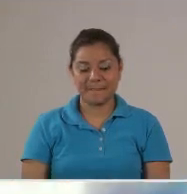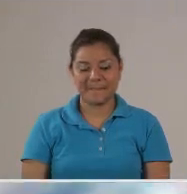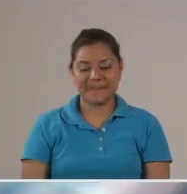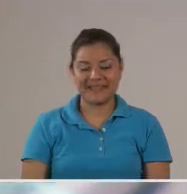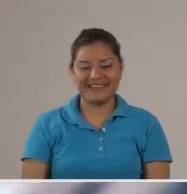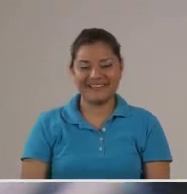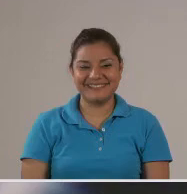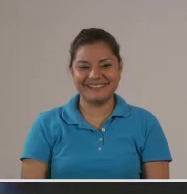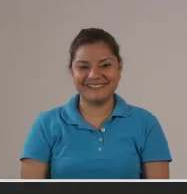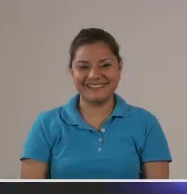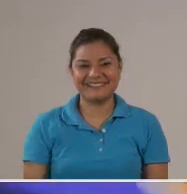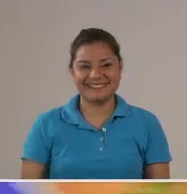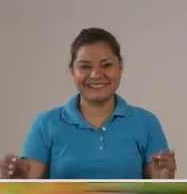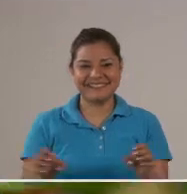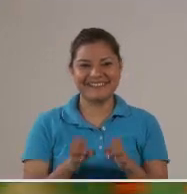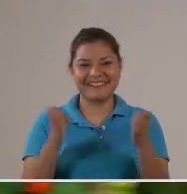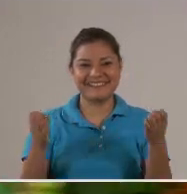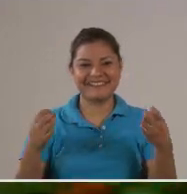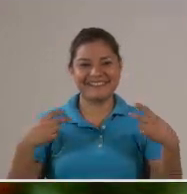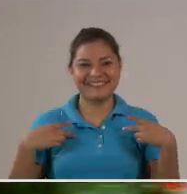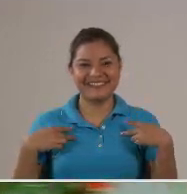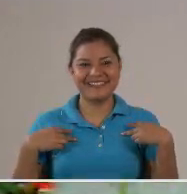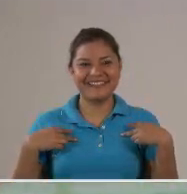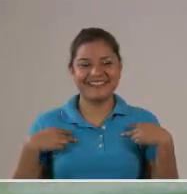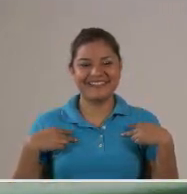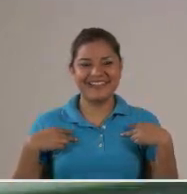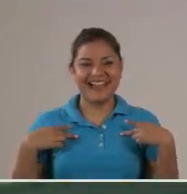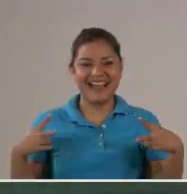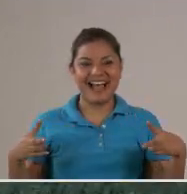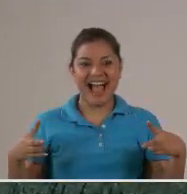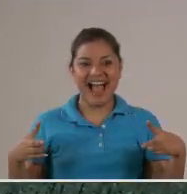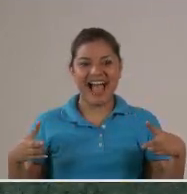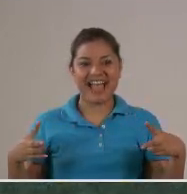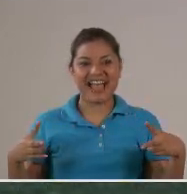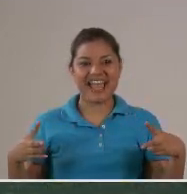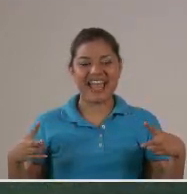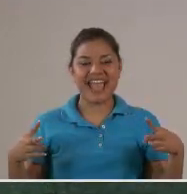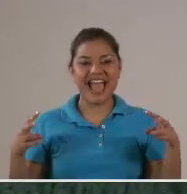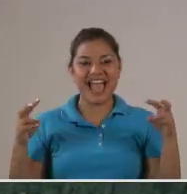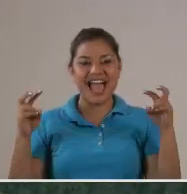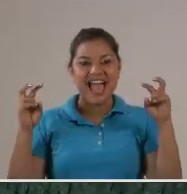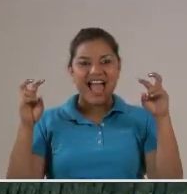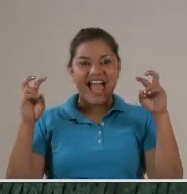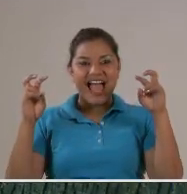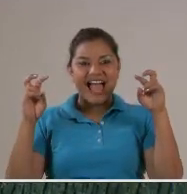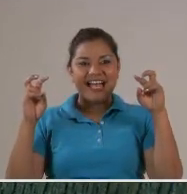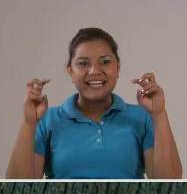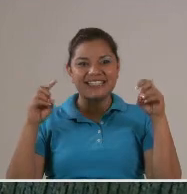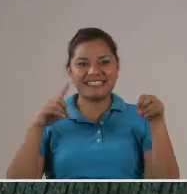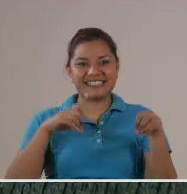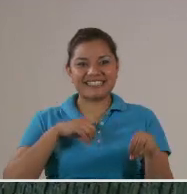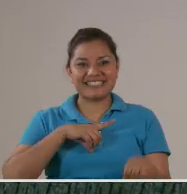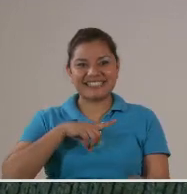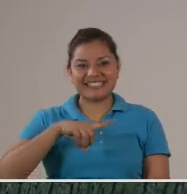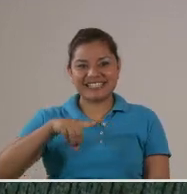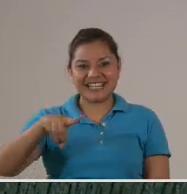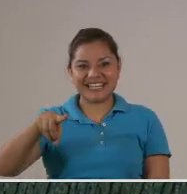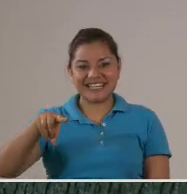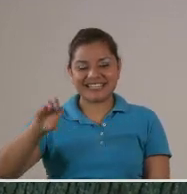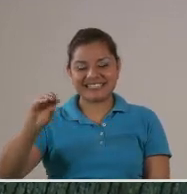inteligentes entonces hay seres que se parecen a ti y a